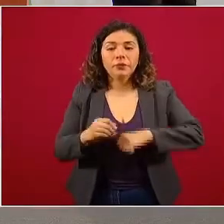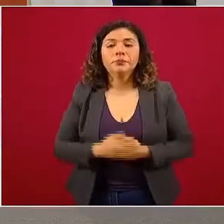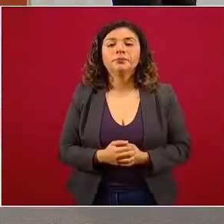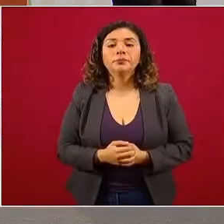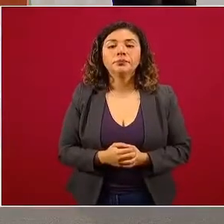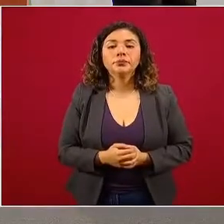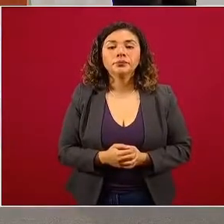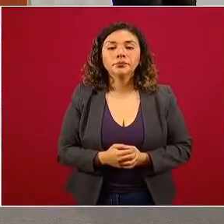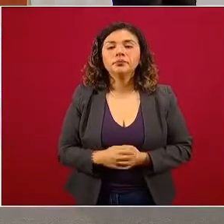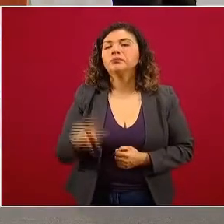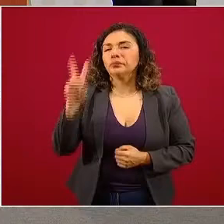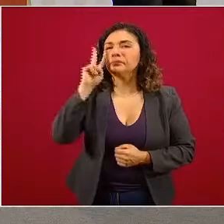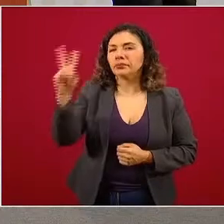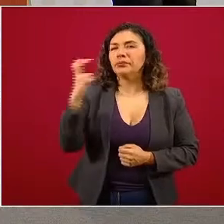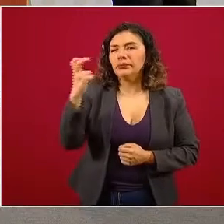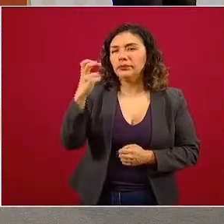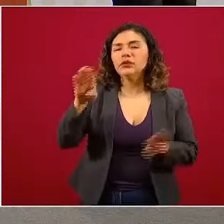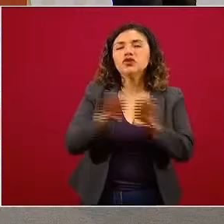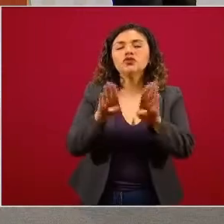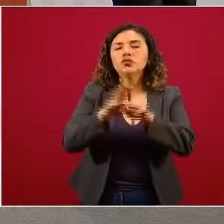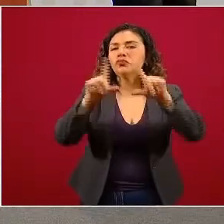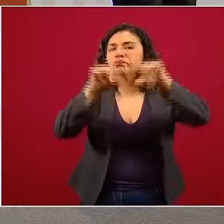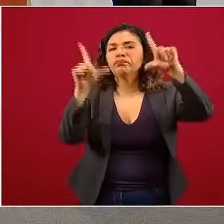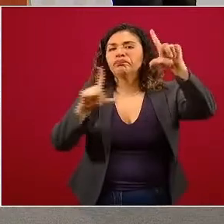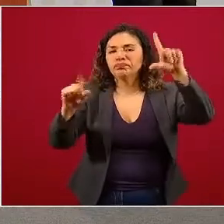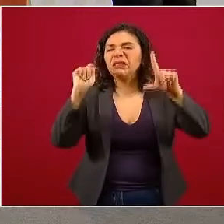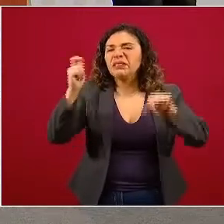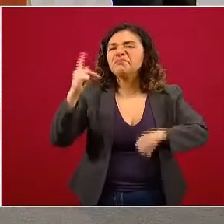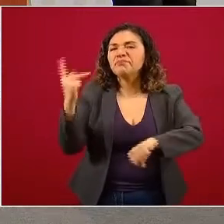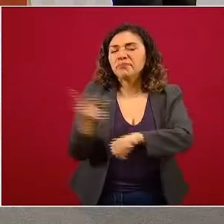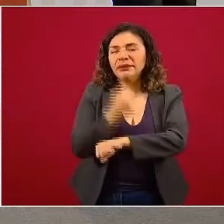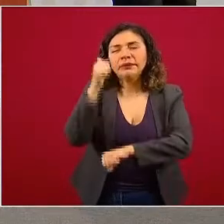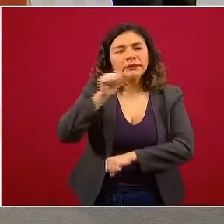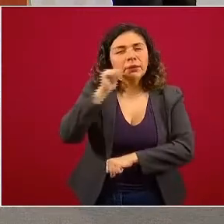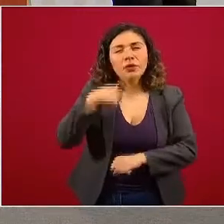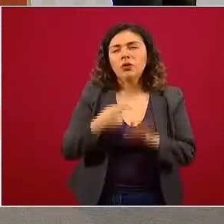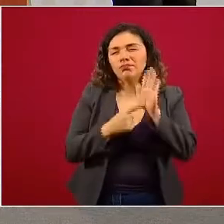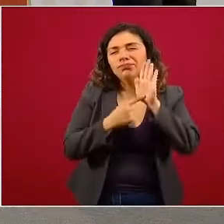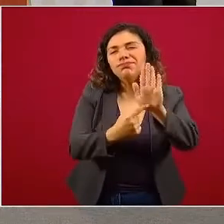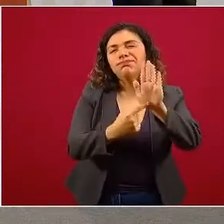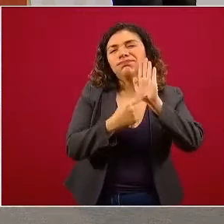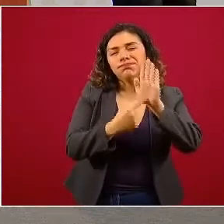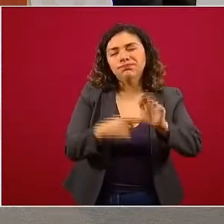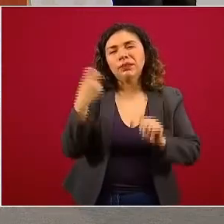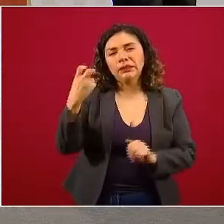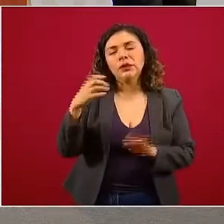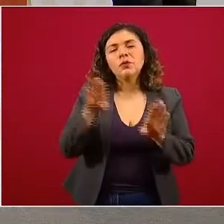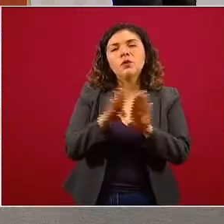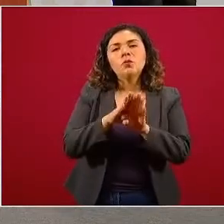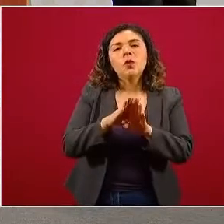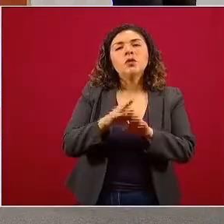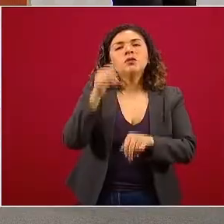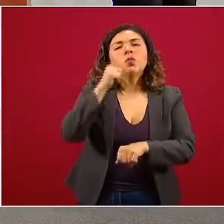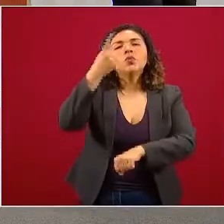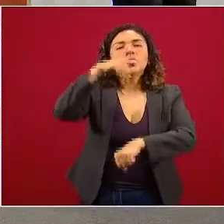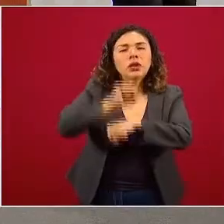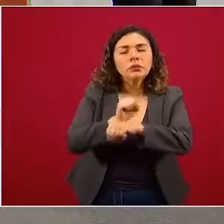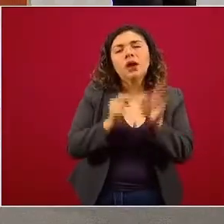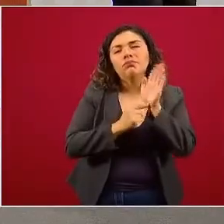curva epidémica de la que estoy hablando a nivel nacional, que hemos estado presentando como una curva